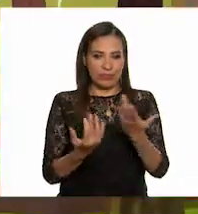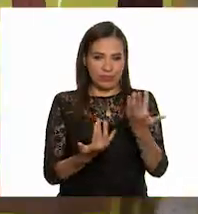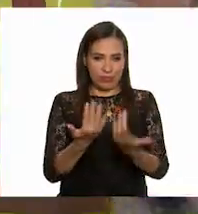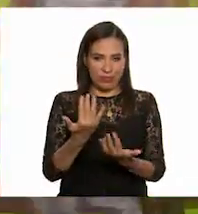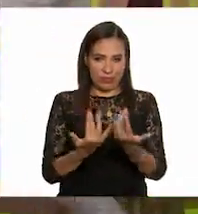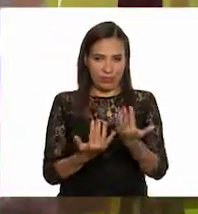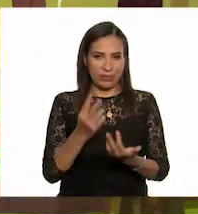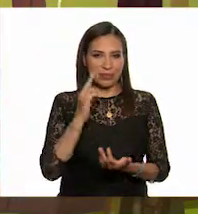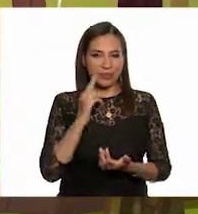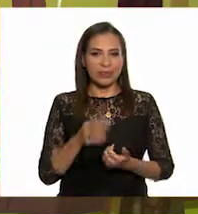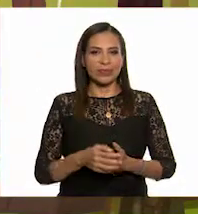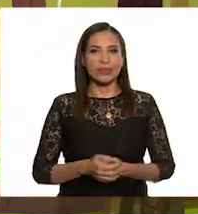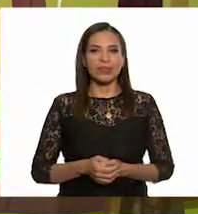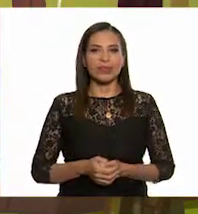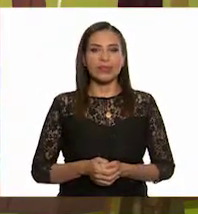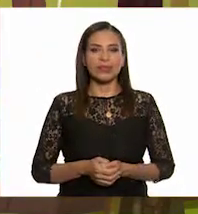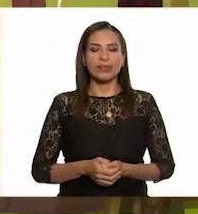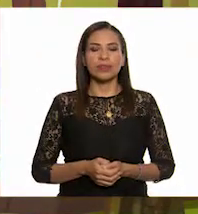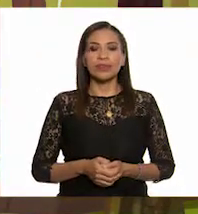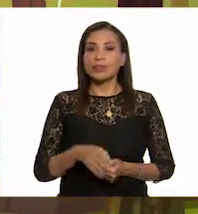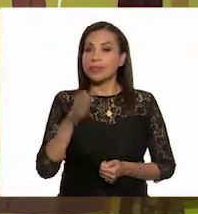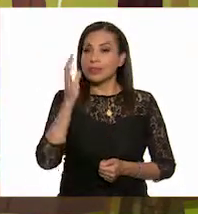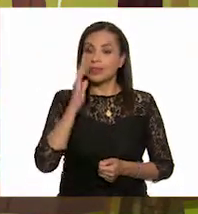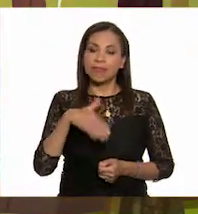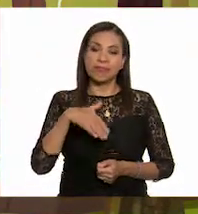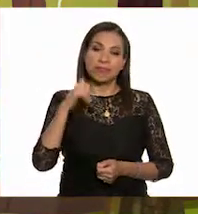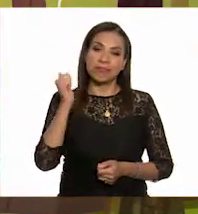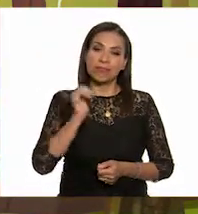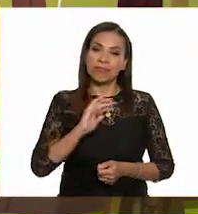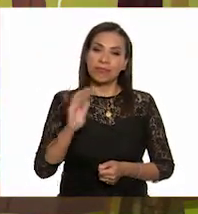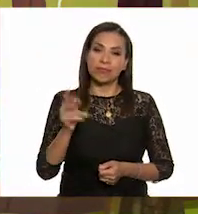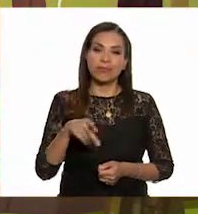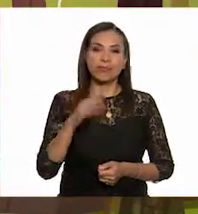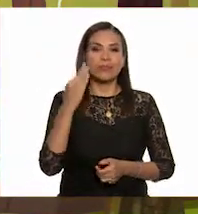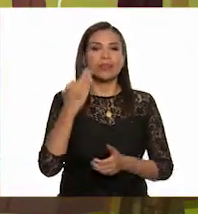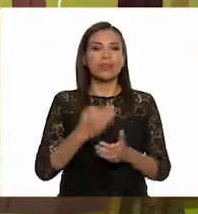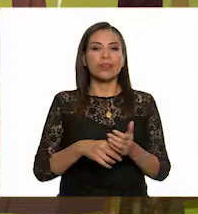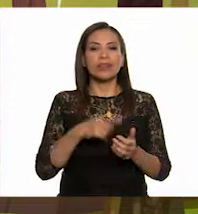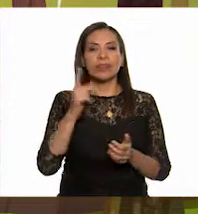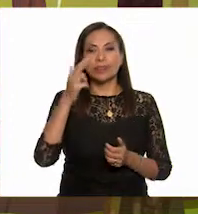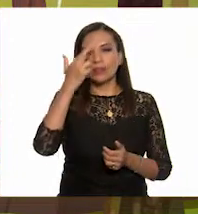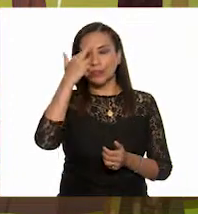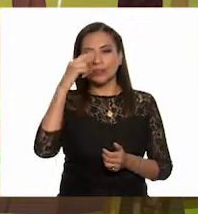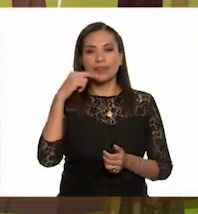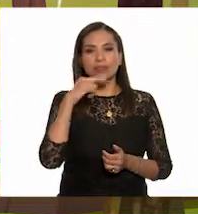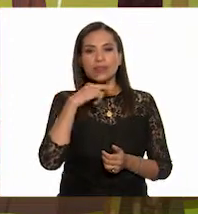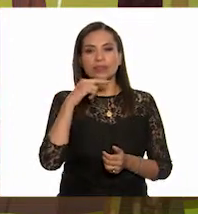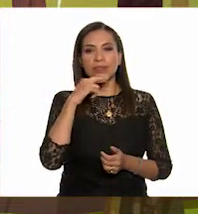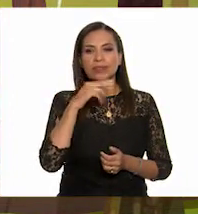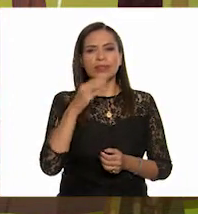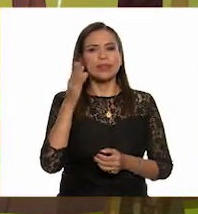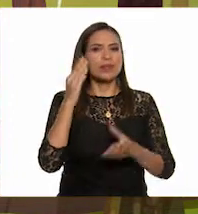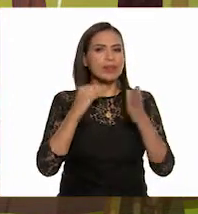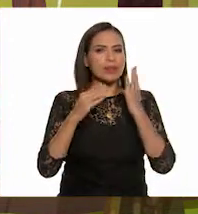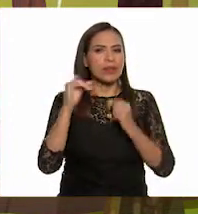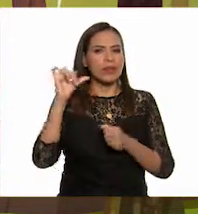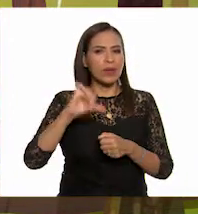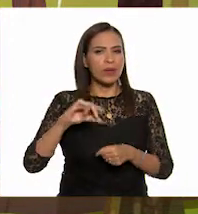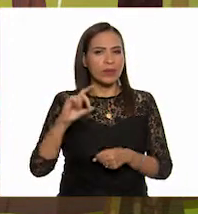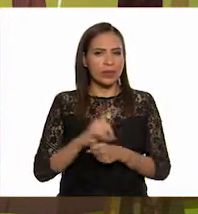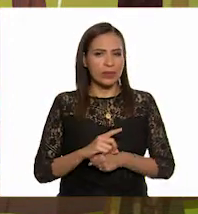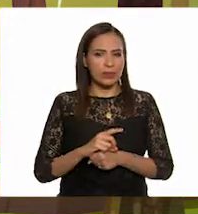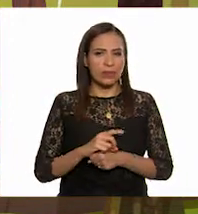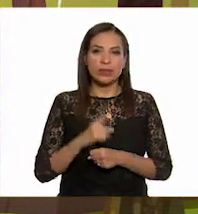¿Ah, sí? ¡Ah! Ya casi nos despedimos y solo nos queda recordar rápidamente lo que aprendimos el día de